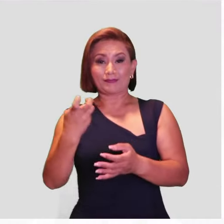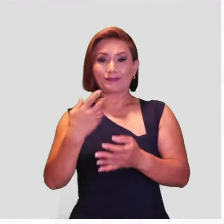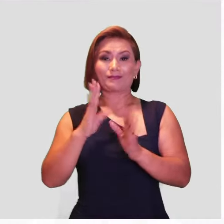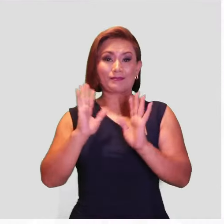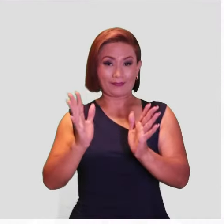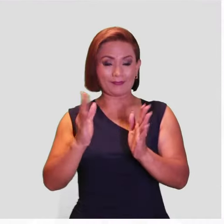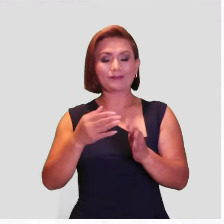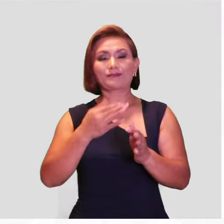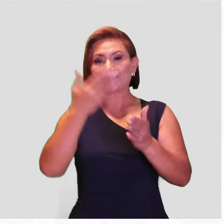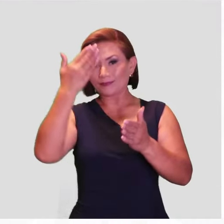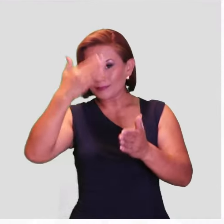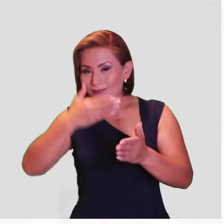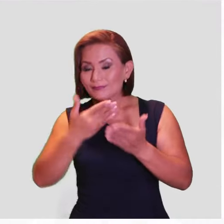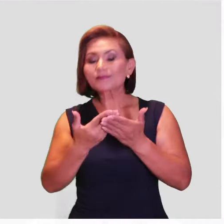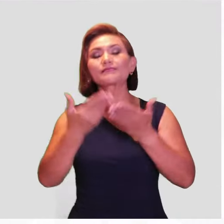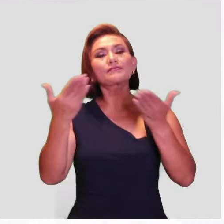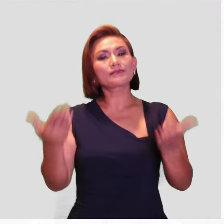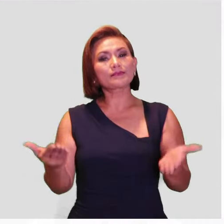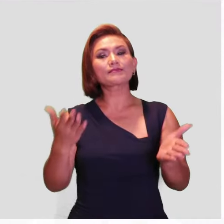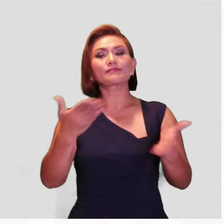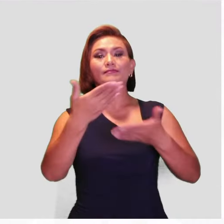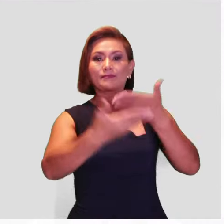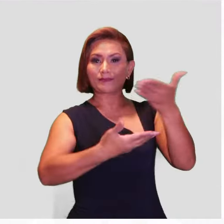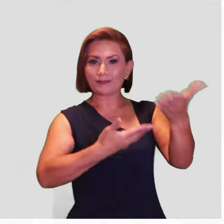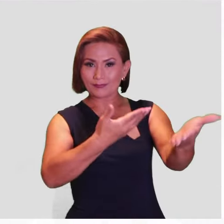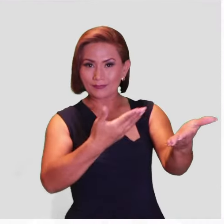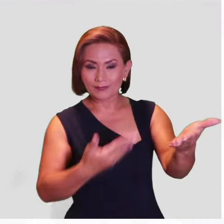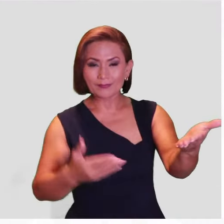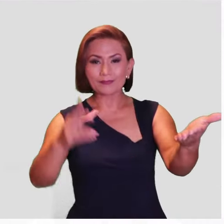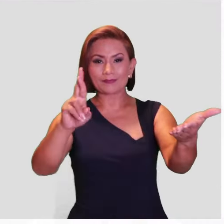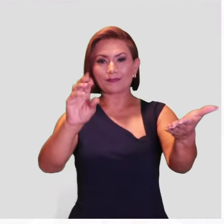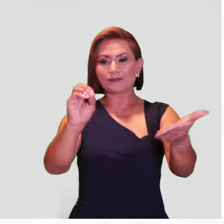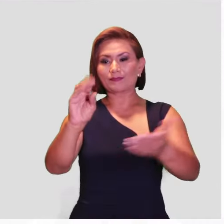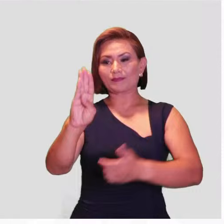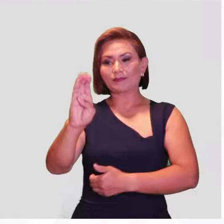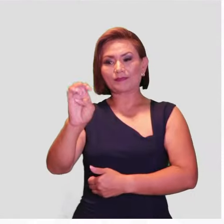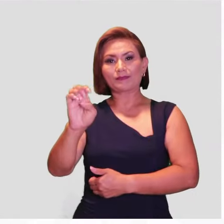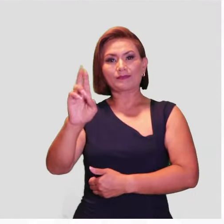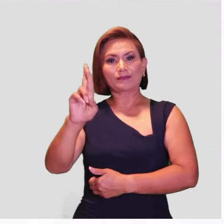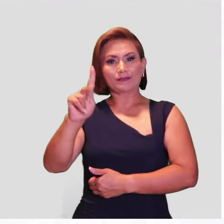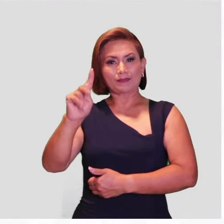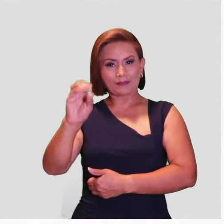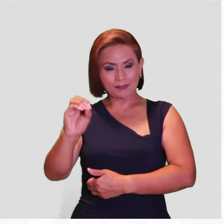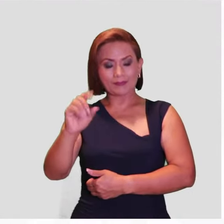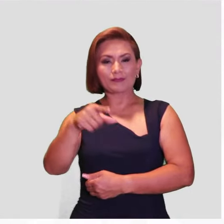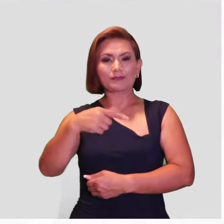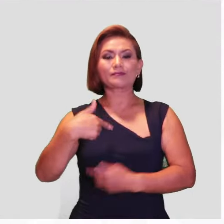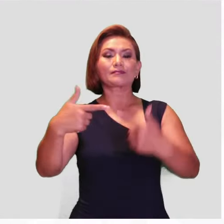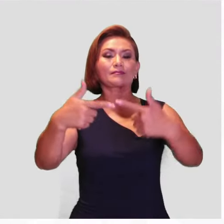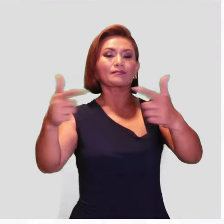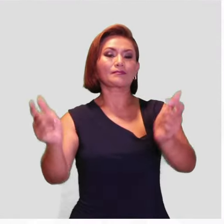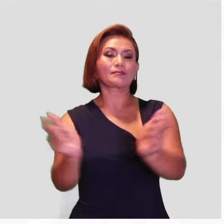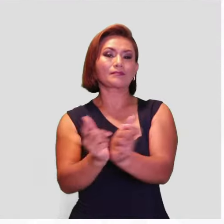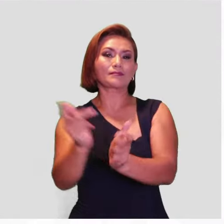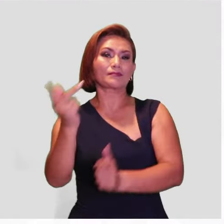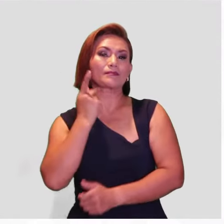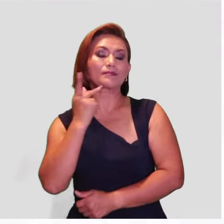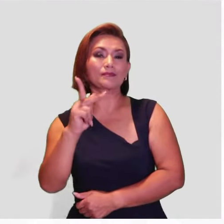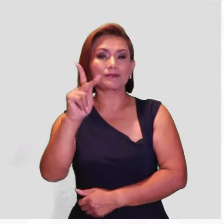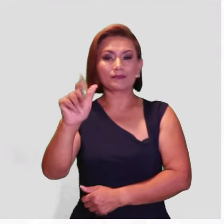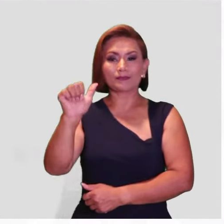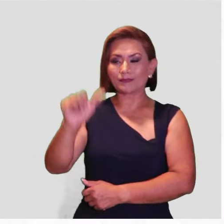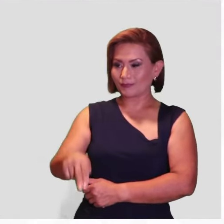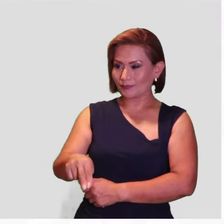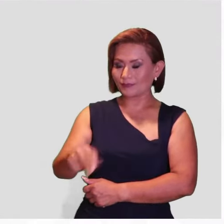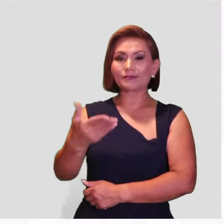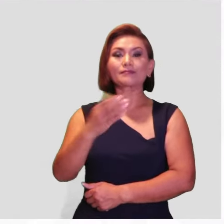vamos a dar el uso de la voz a Roberto Carlos Cabrera Valencia, candidato por el Partido Acción Nacional.